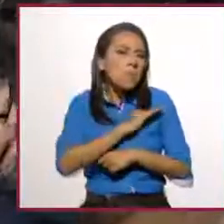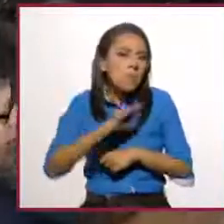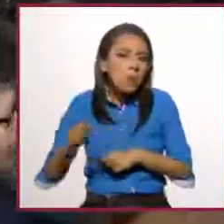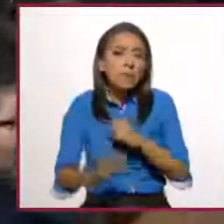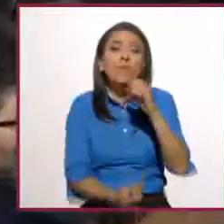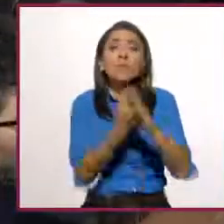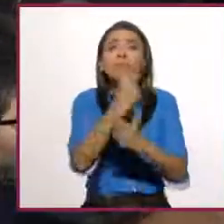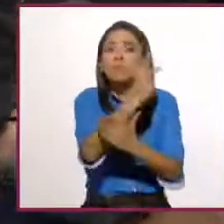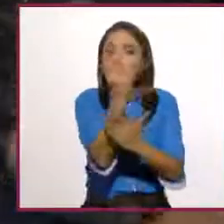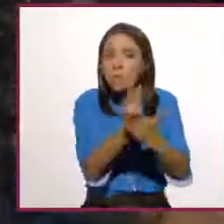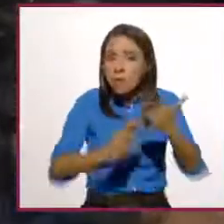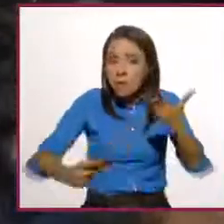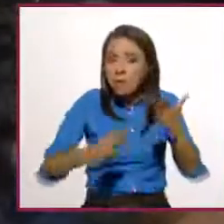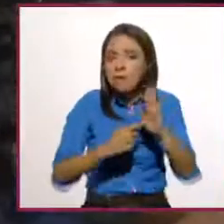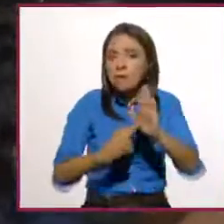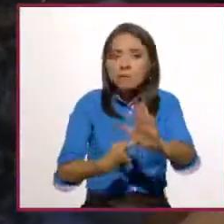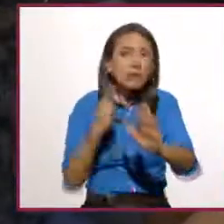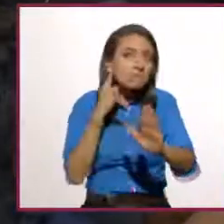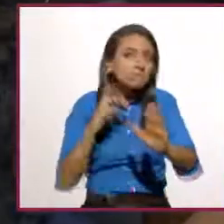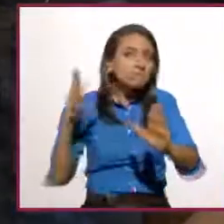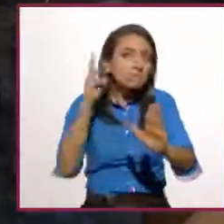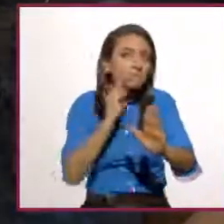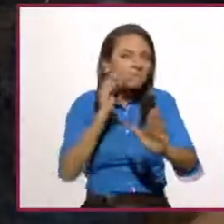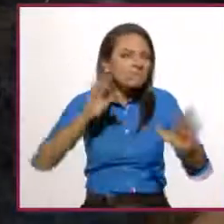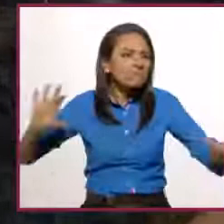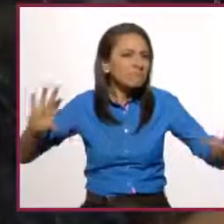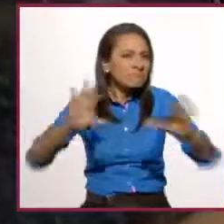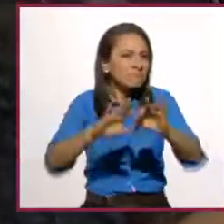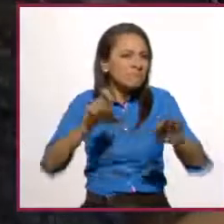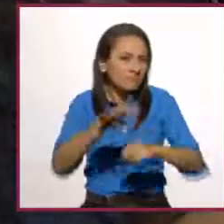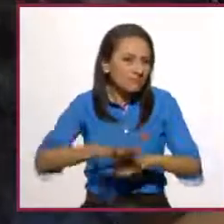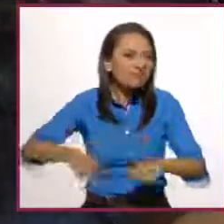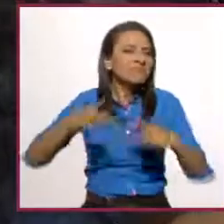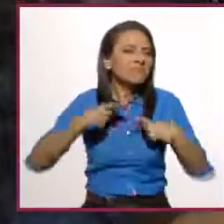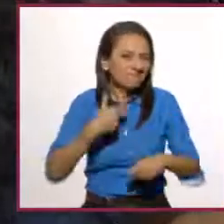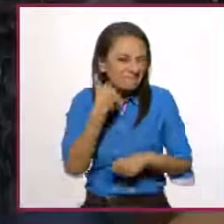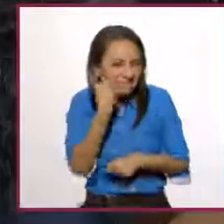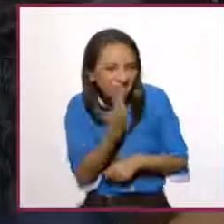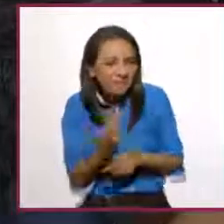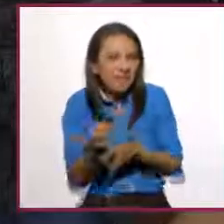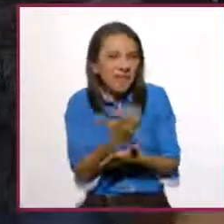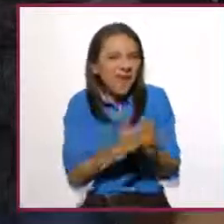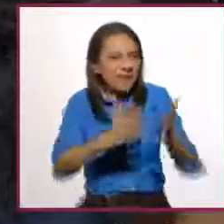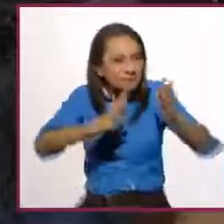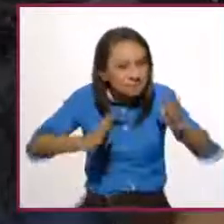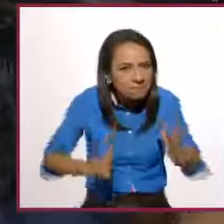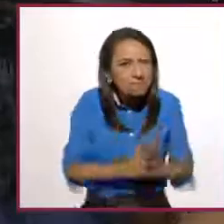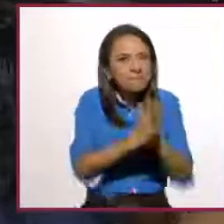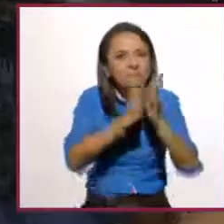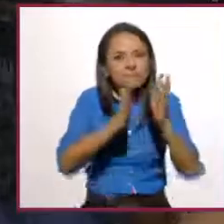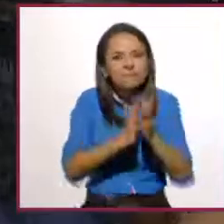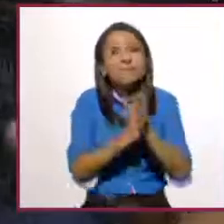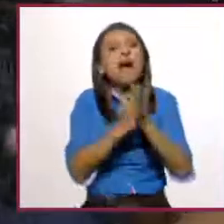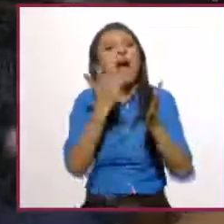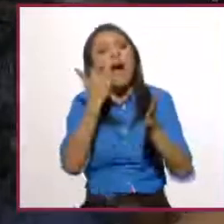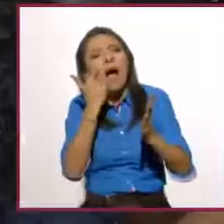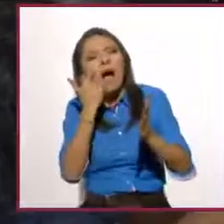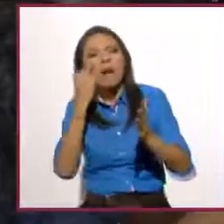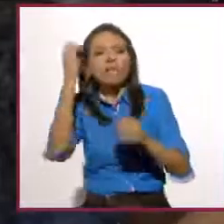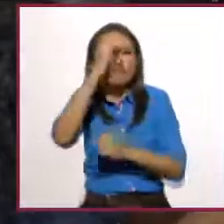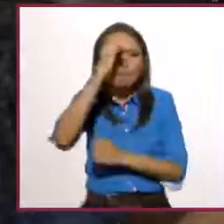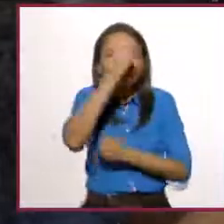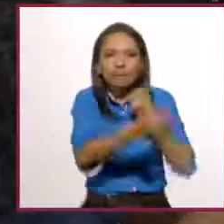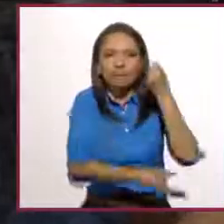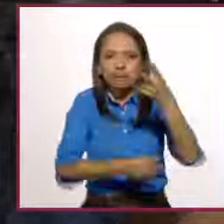enmarcan, pues, no solo en esta necesidad que ahora tienen las audiencias de participar, ¿no?, de involucrarse con los contenidos, sino